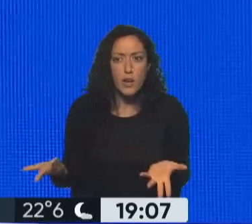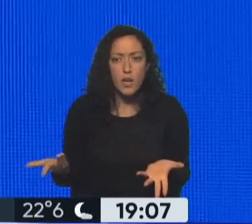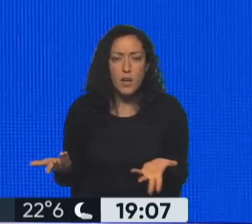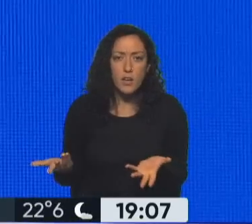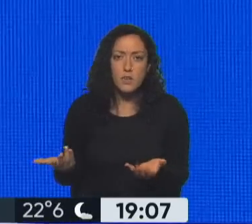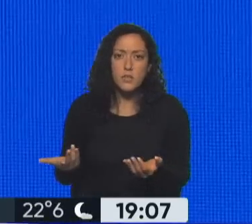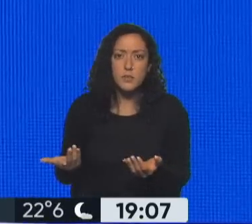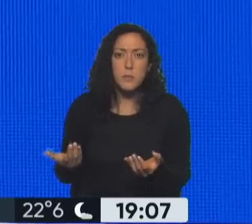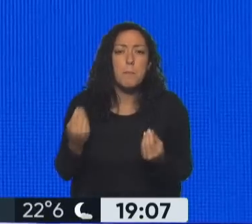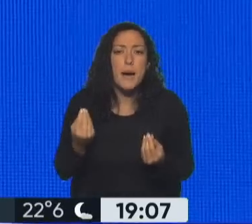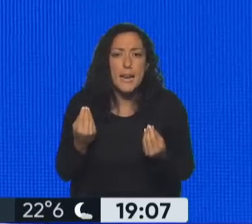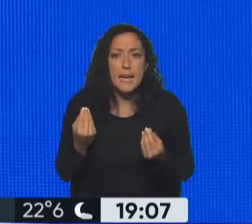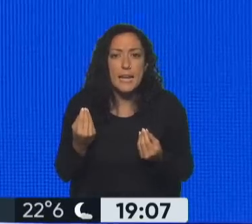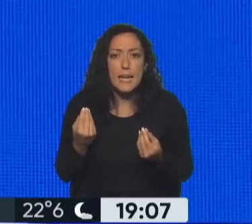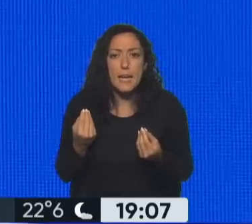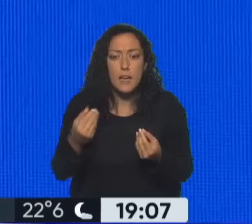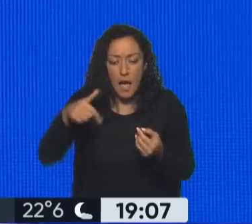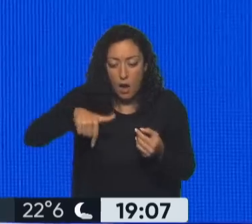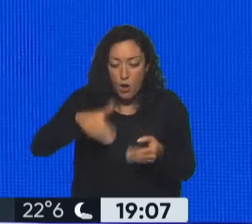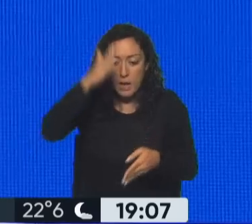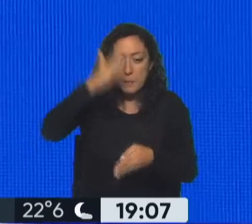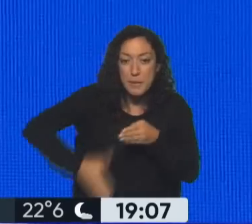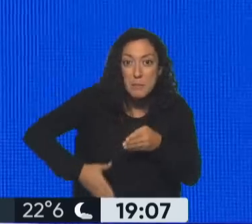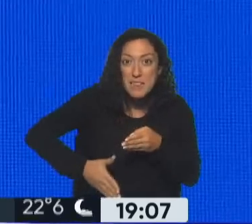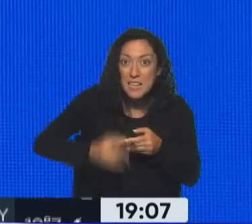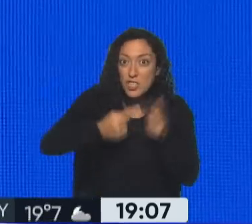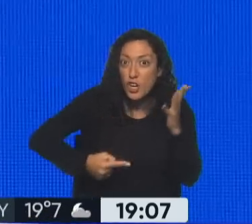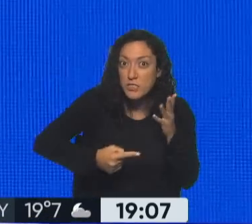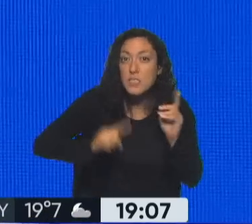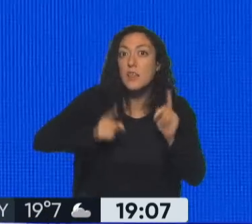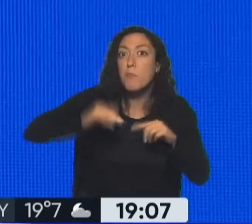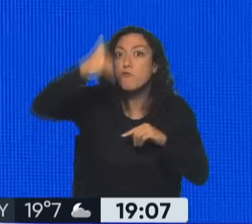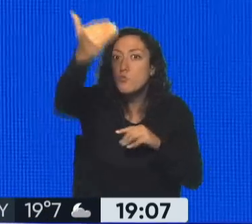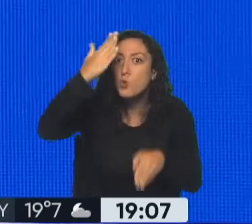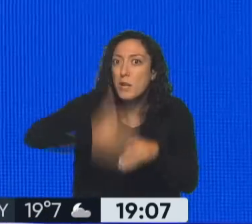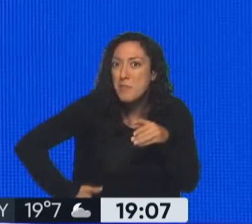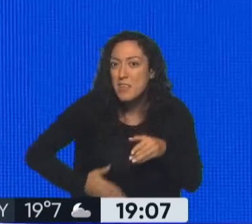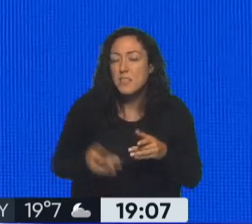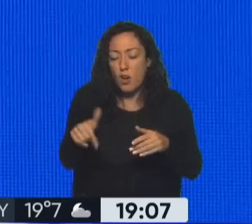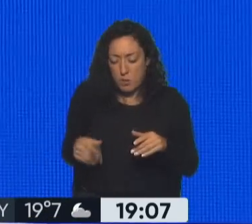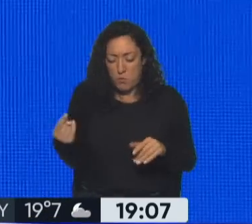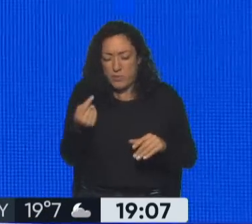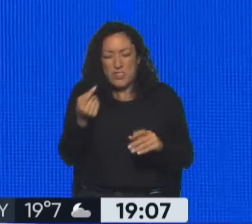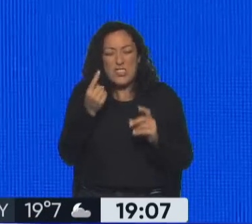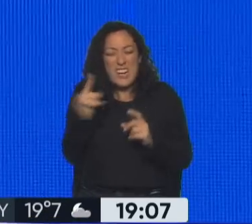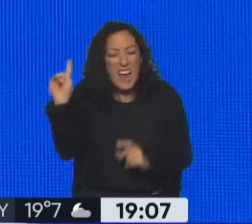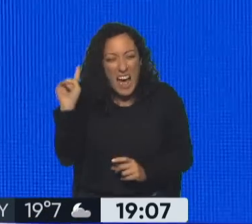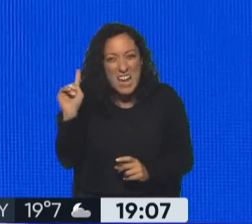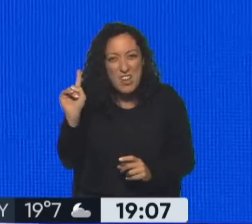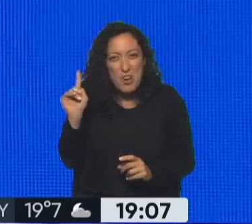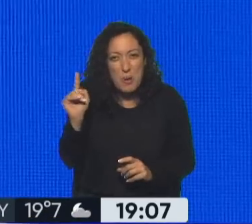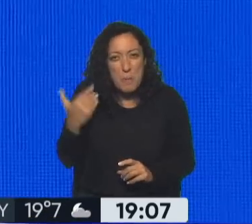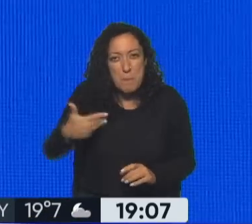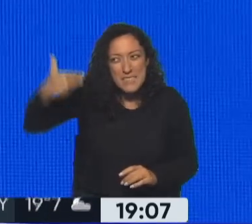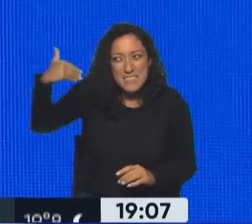el presente para condicionarlo y además también para condicionar el futuro. Estamos en ese raro momento en que el pasado